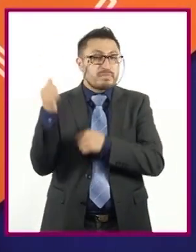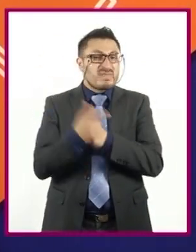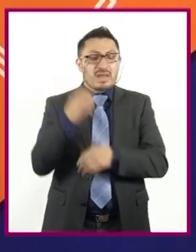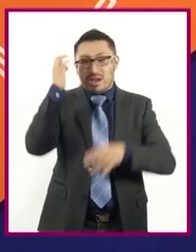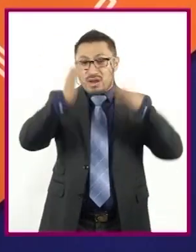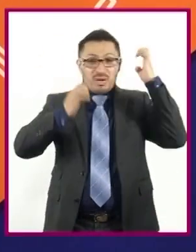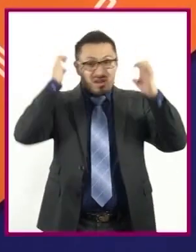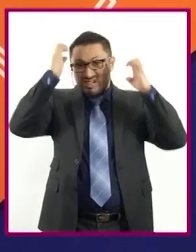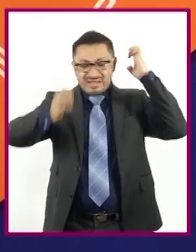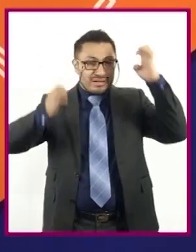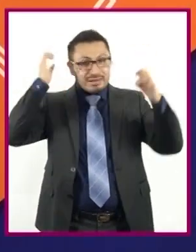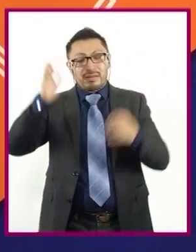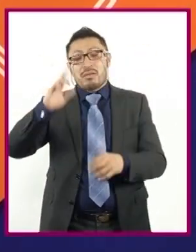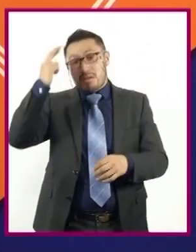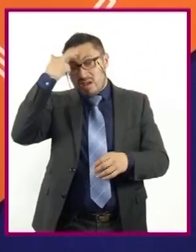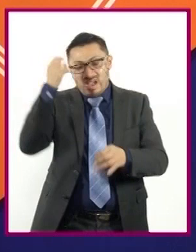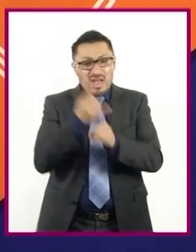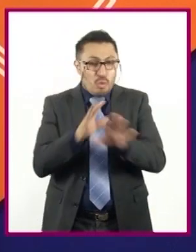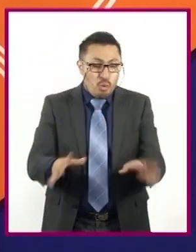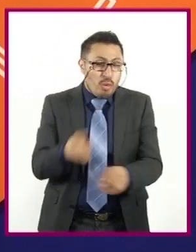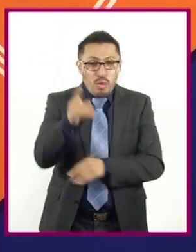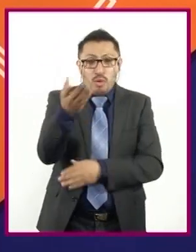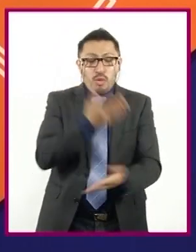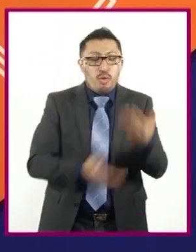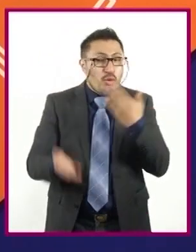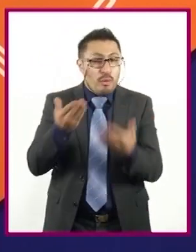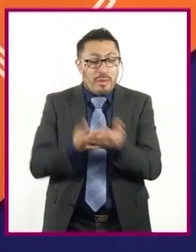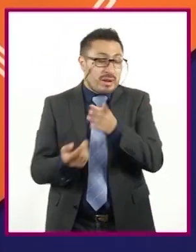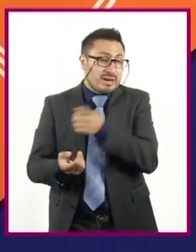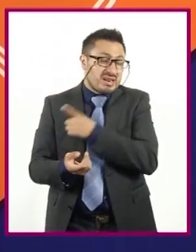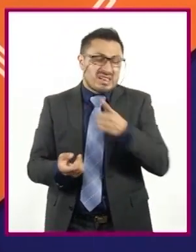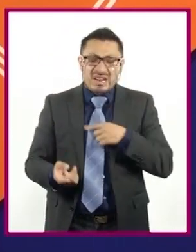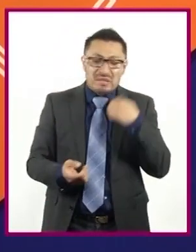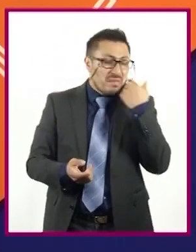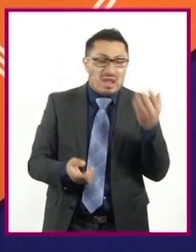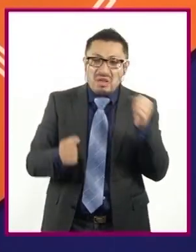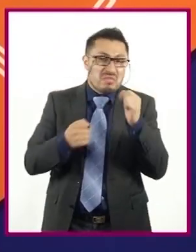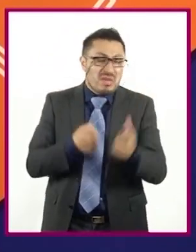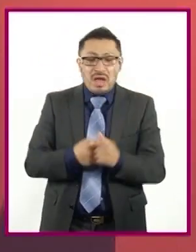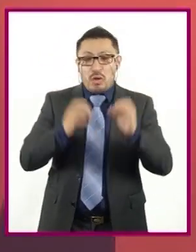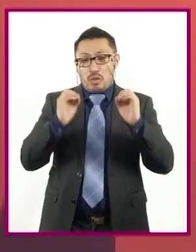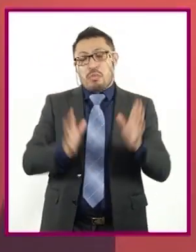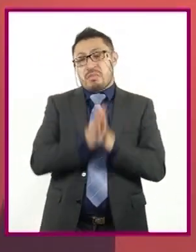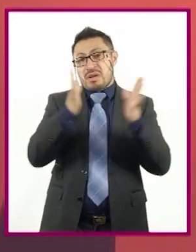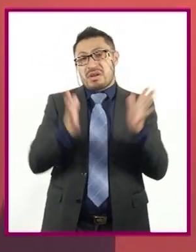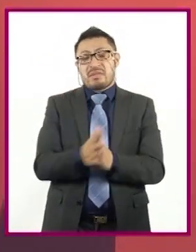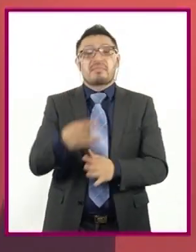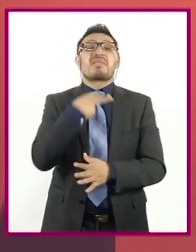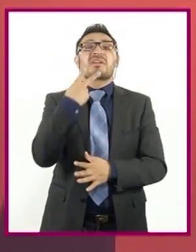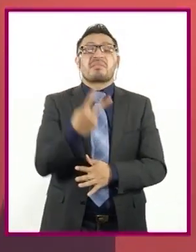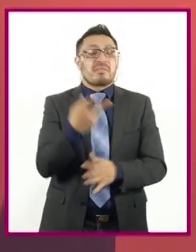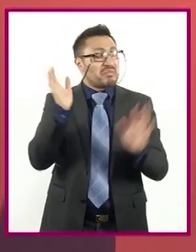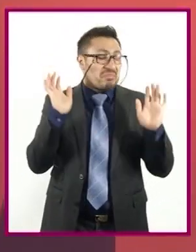exposición, para recordar datos que deseen compartir con alguien más o en alguna participación oral.